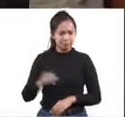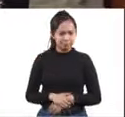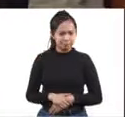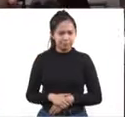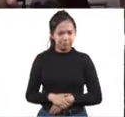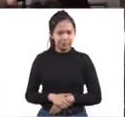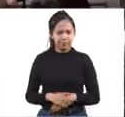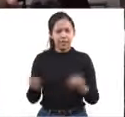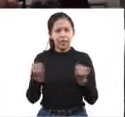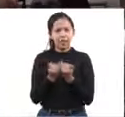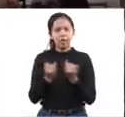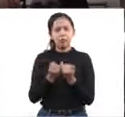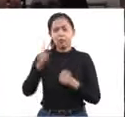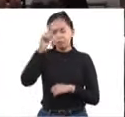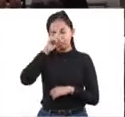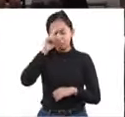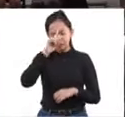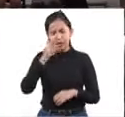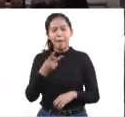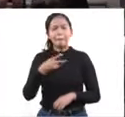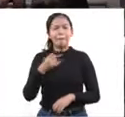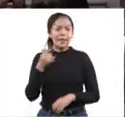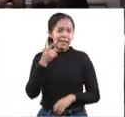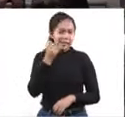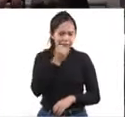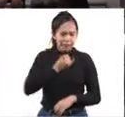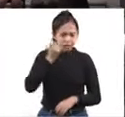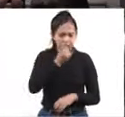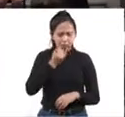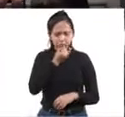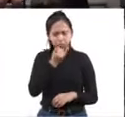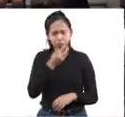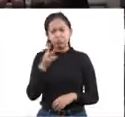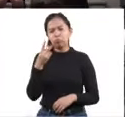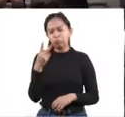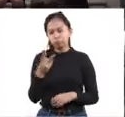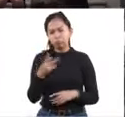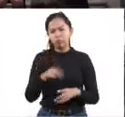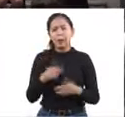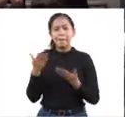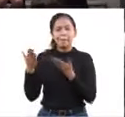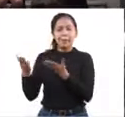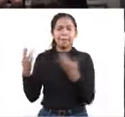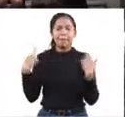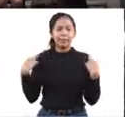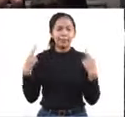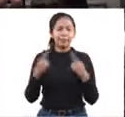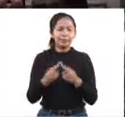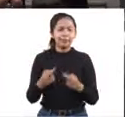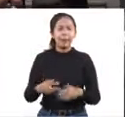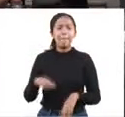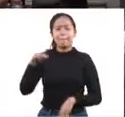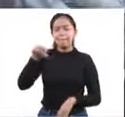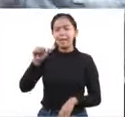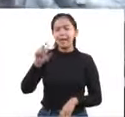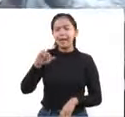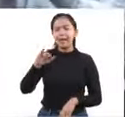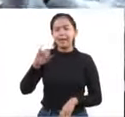La consejera bilingüe en Los Ángeles y viuda del abogado Jorge González, maestra Maribel González.